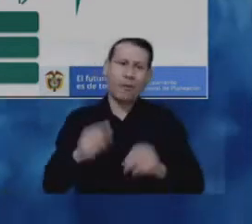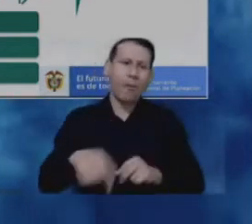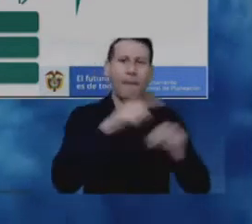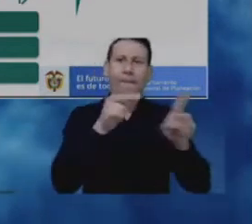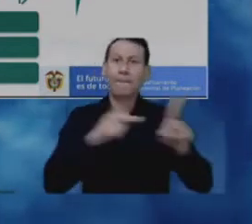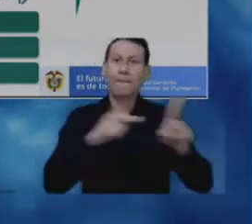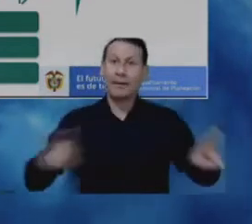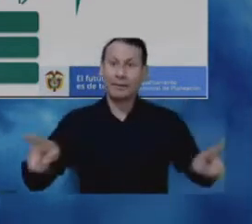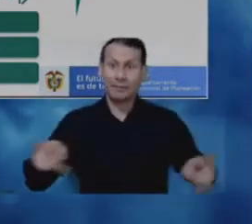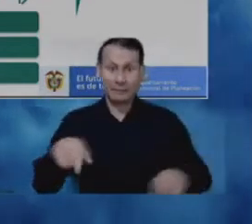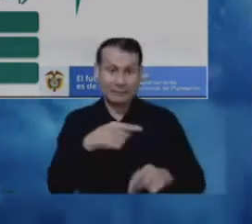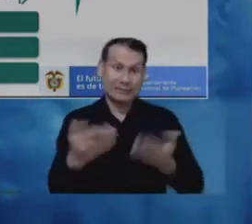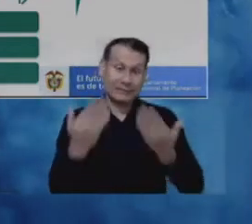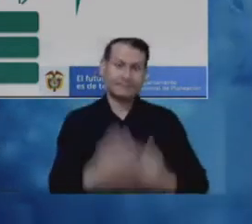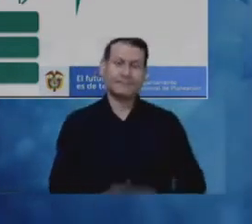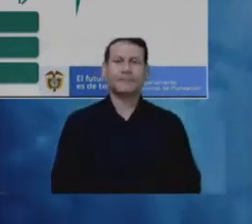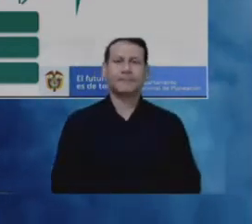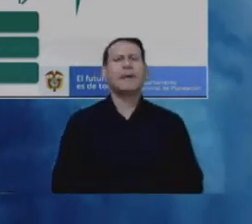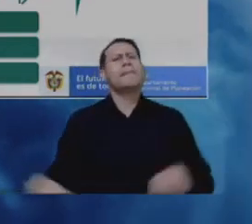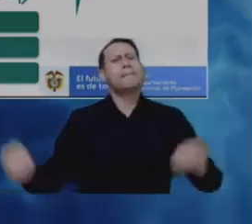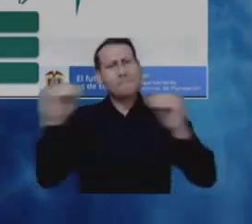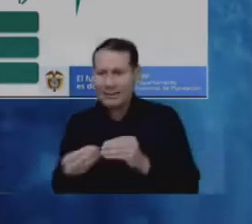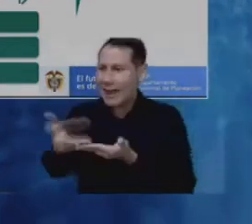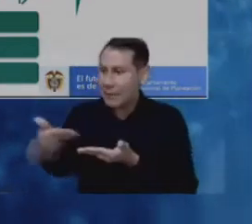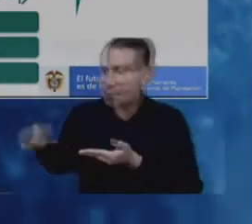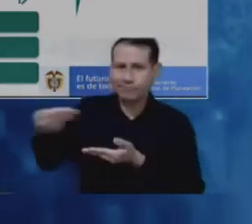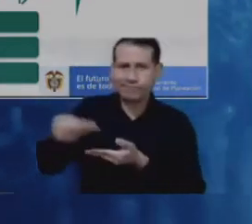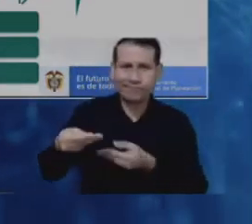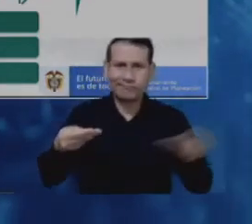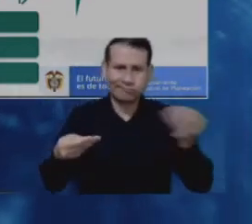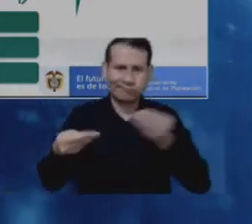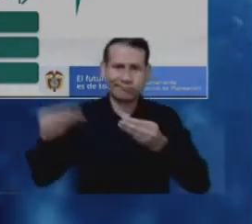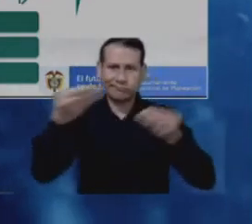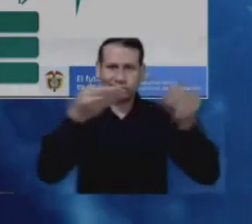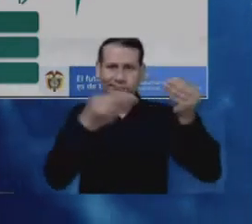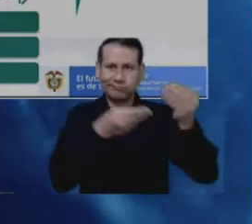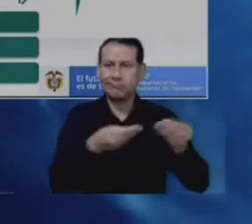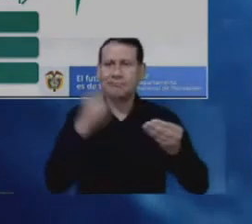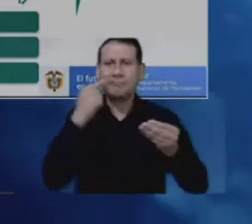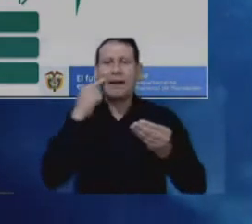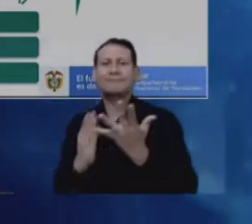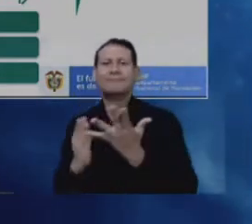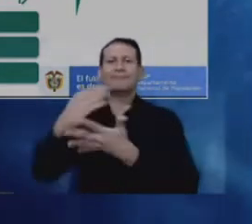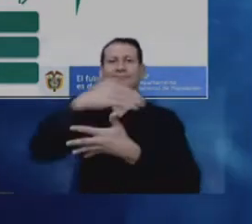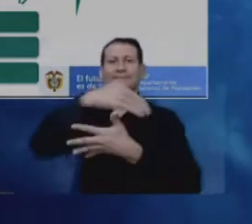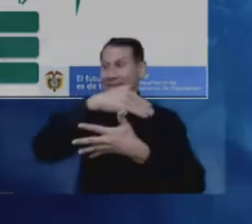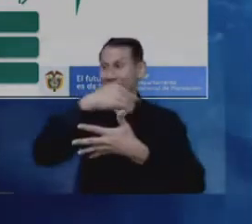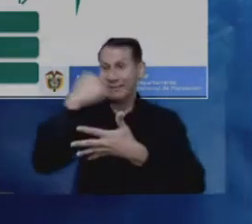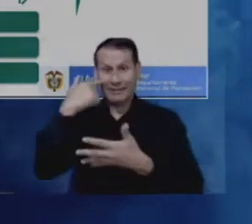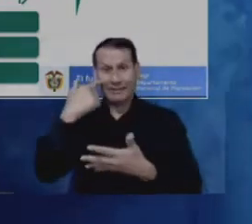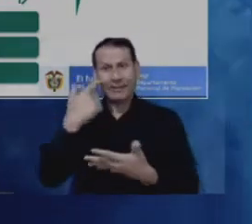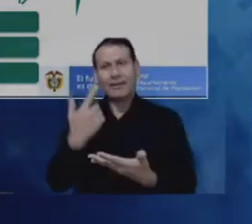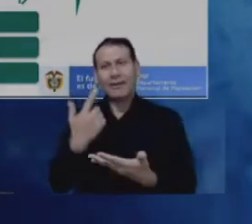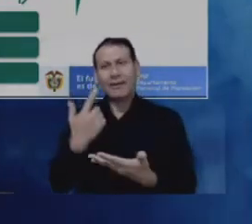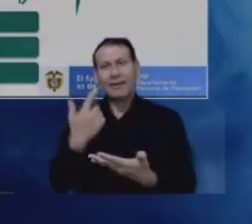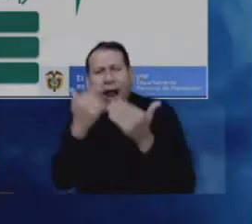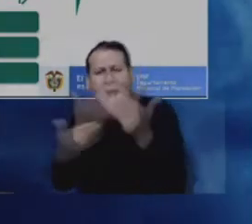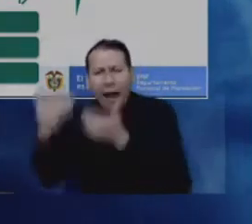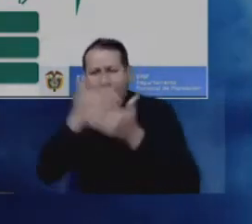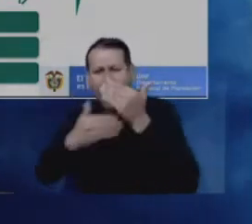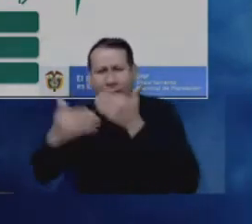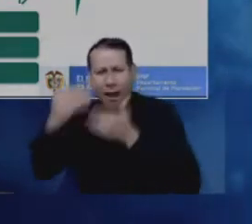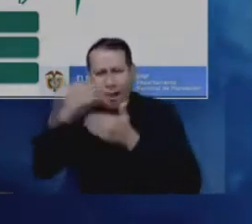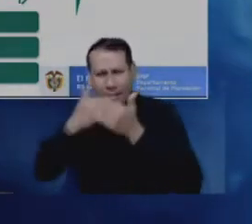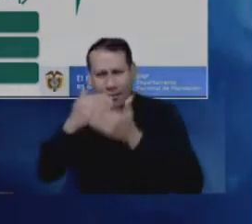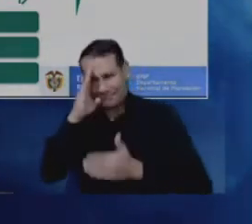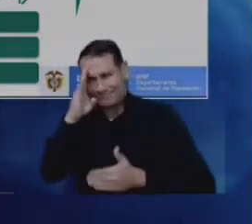involucrando otros elementos, como son, digamos, elementos transversales que le hemos llamado nosotros, como es el análisis prospectivo. Y nosotros hemos sido, digamos, desde